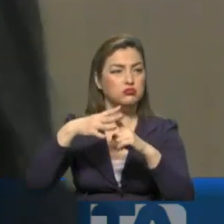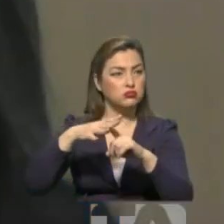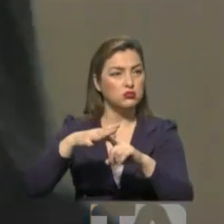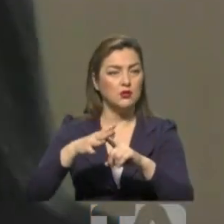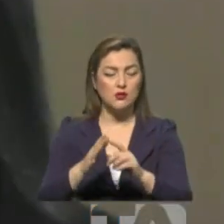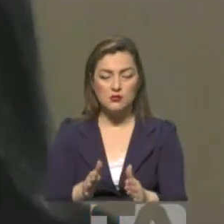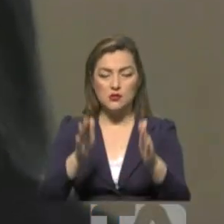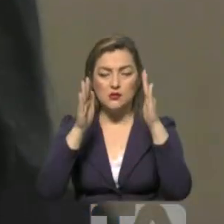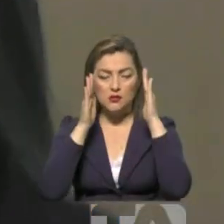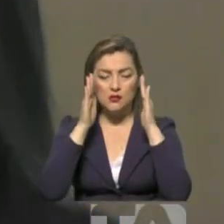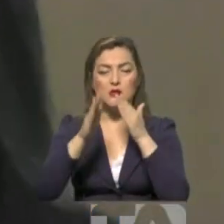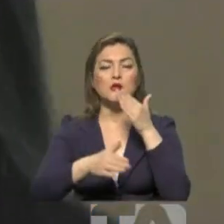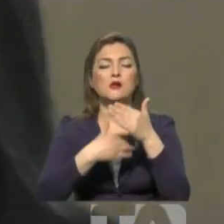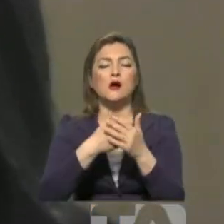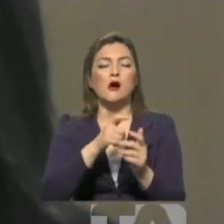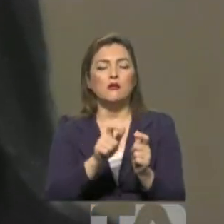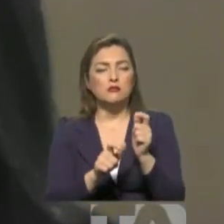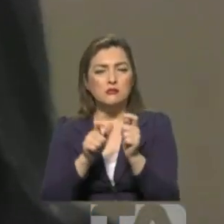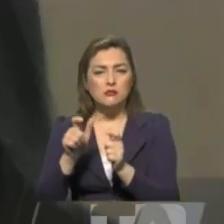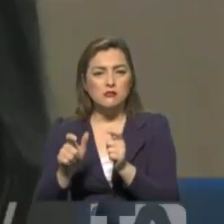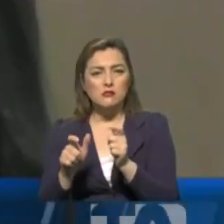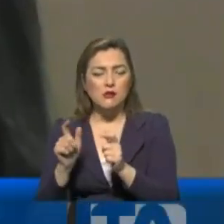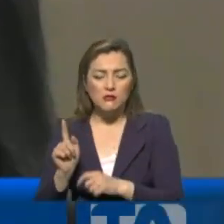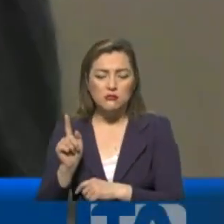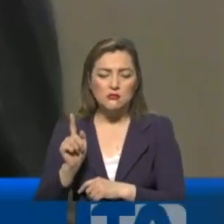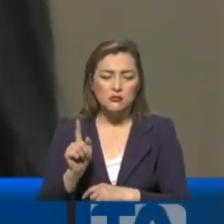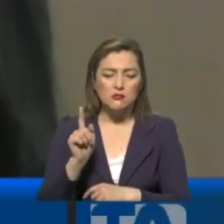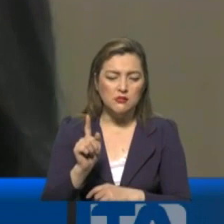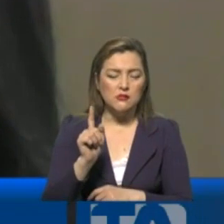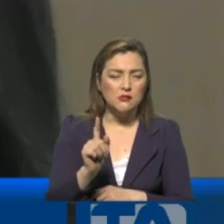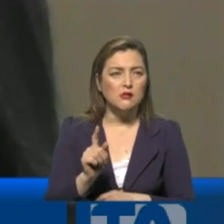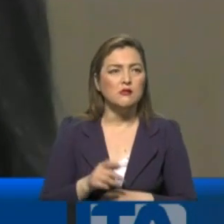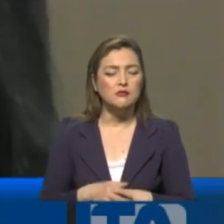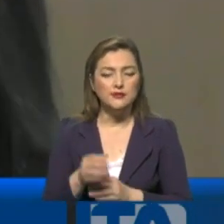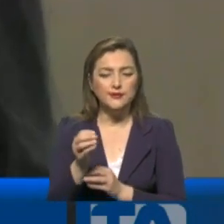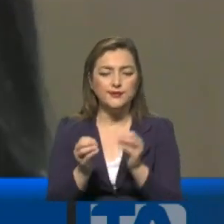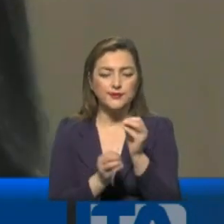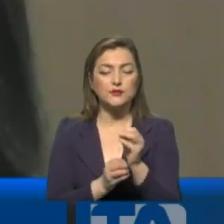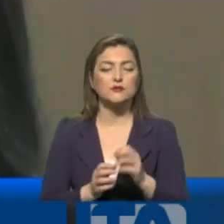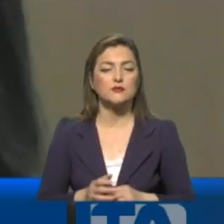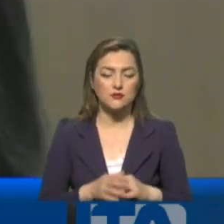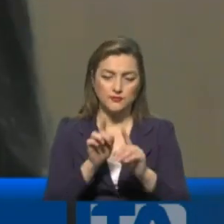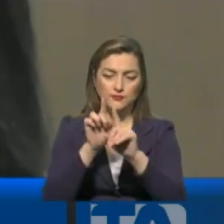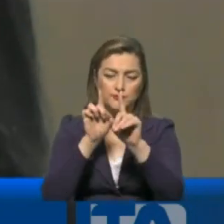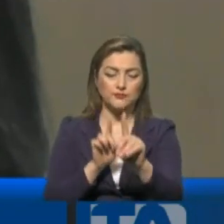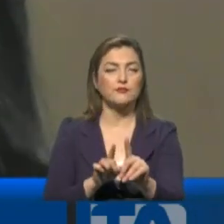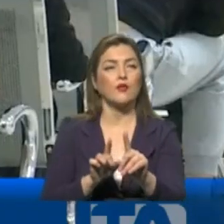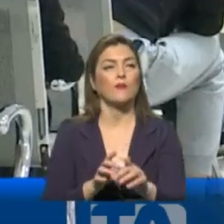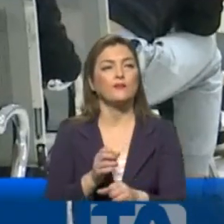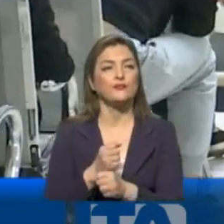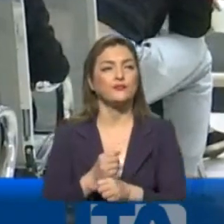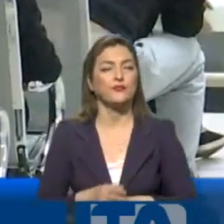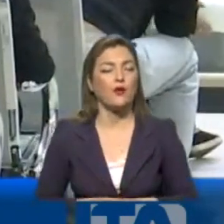estado atendiendo a todas las personas que se hayan acercado a nuestras oficinas guardando las medidas de